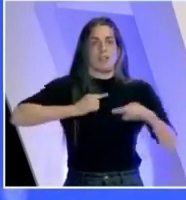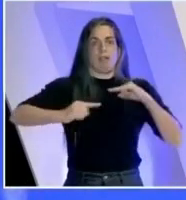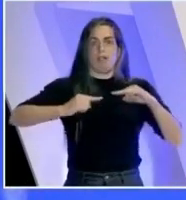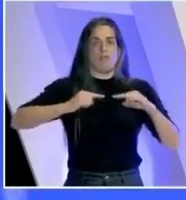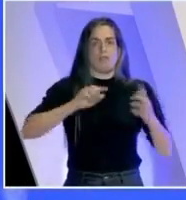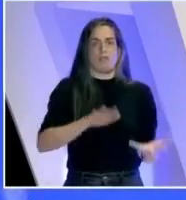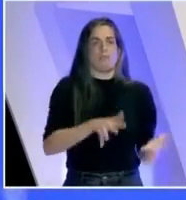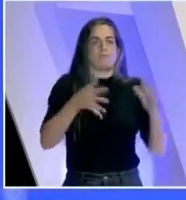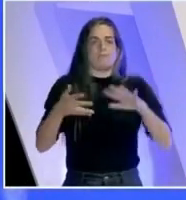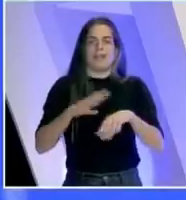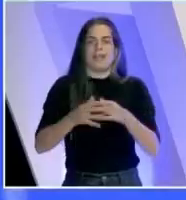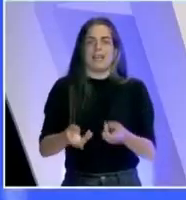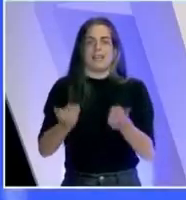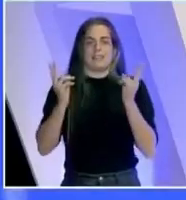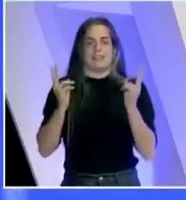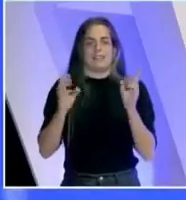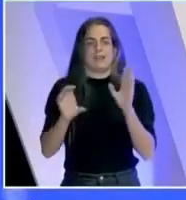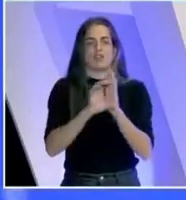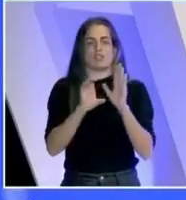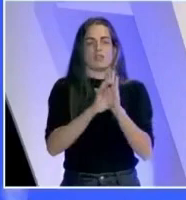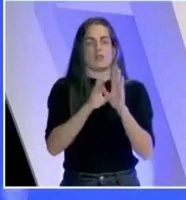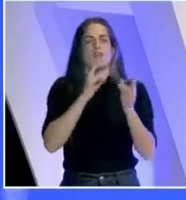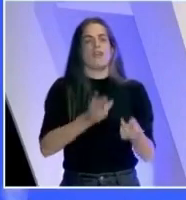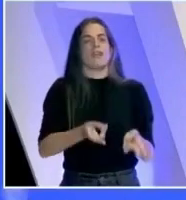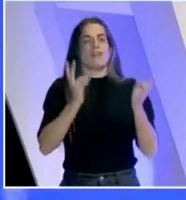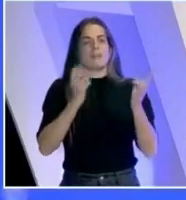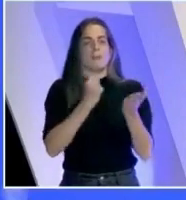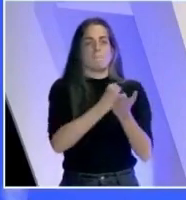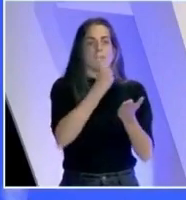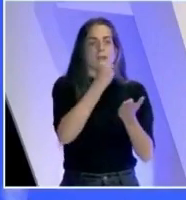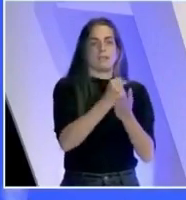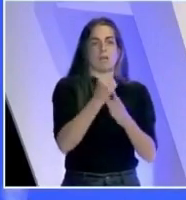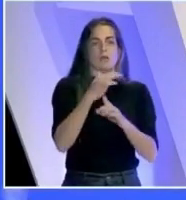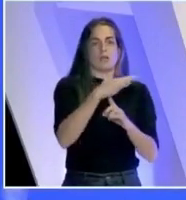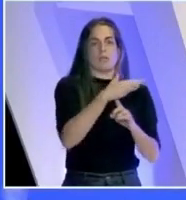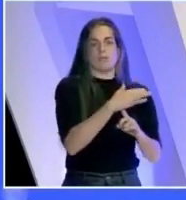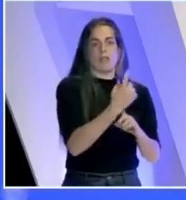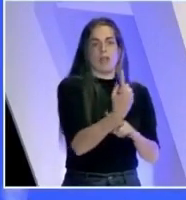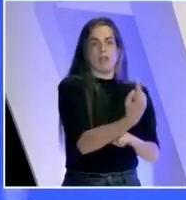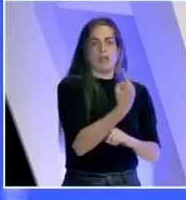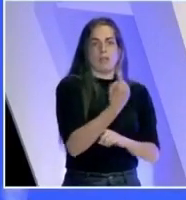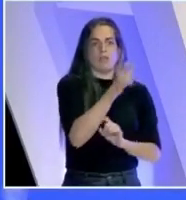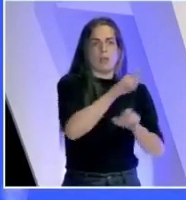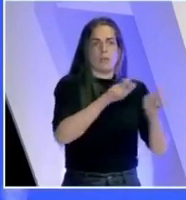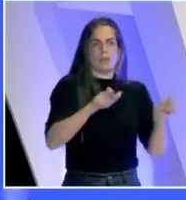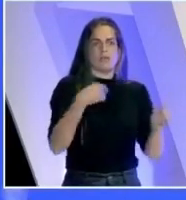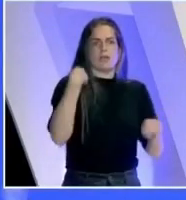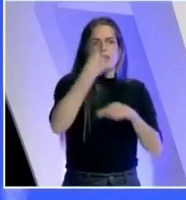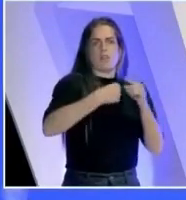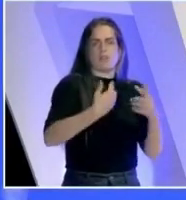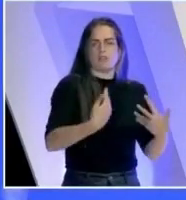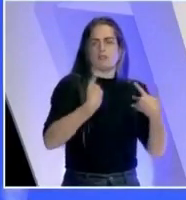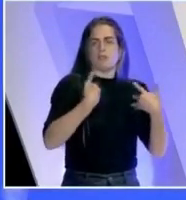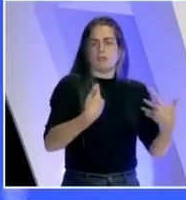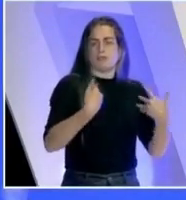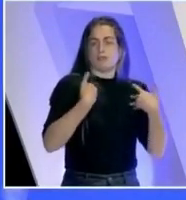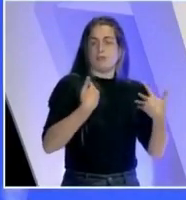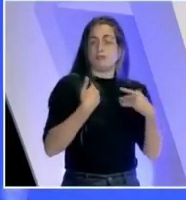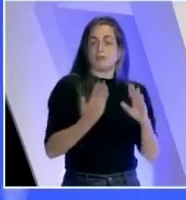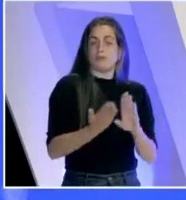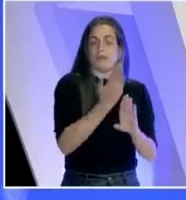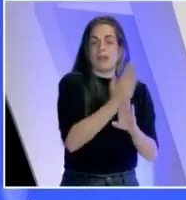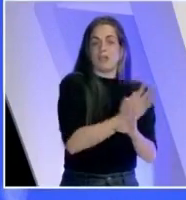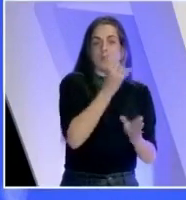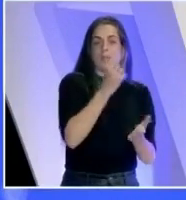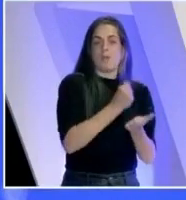democracia de nuestra Constitución. Cambiaron el pasaporte del aislamiento que sufrían muchas de las generaciones, como aquí se ha referido, por